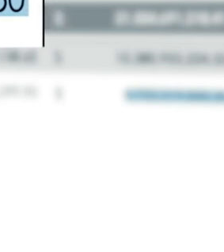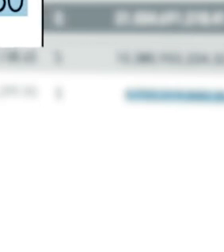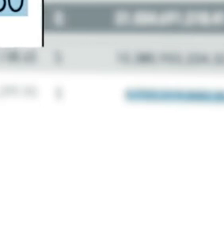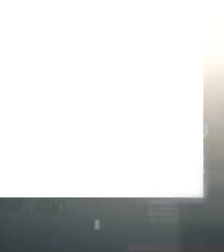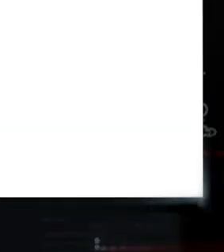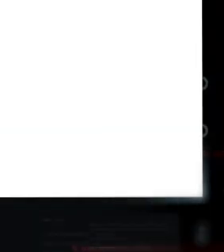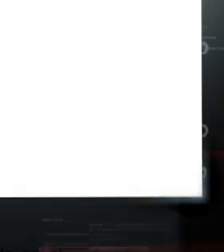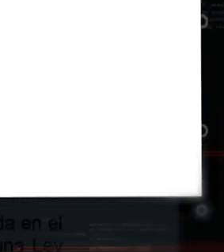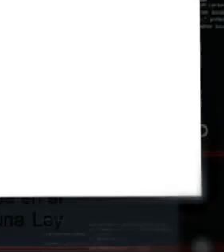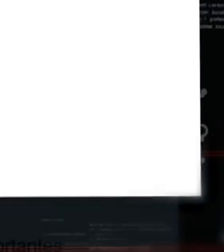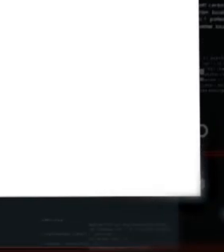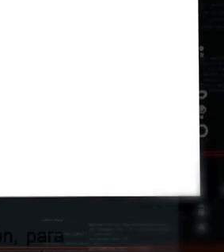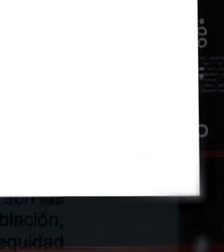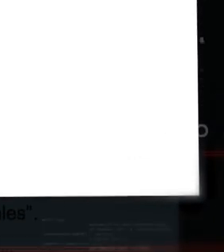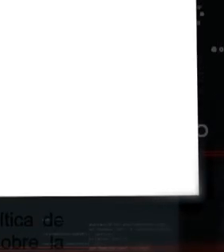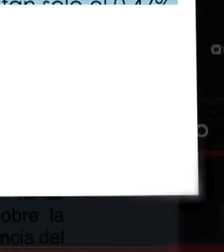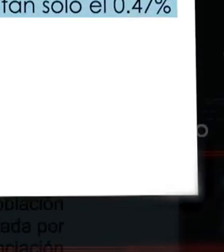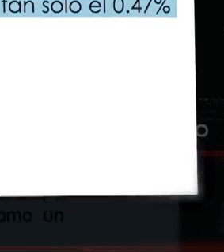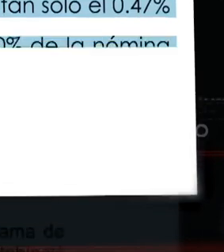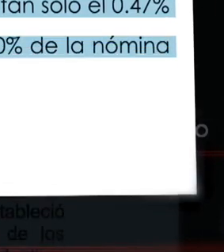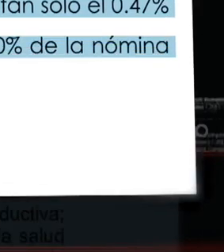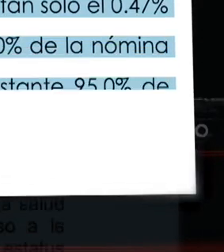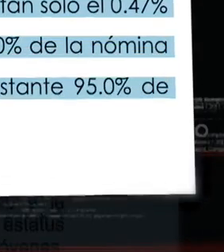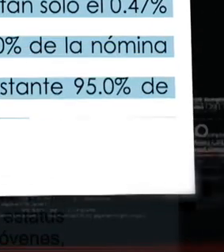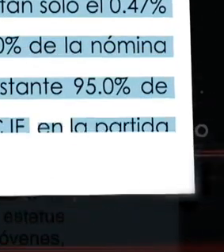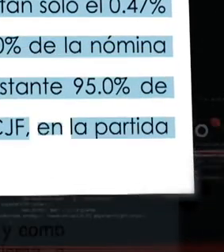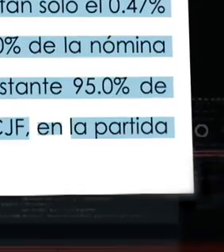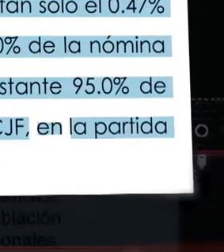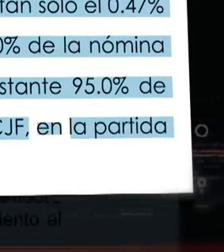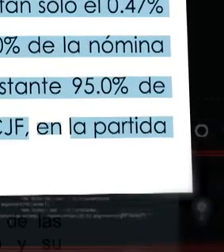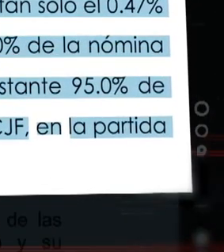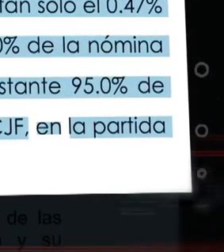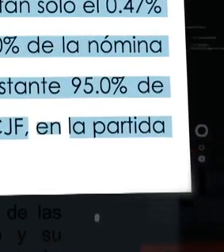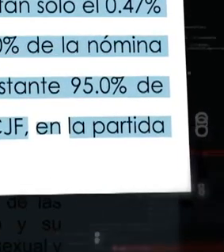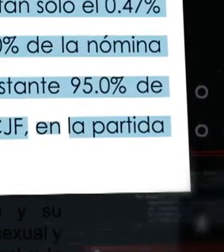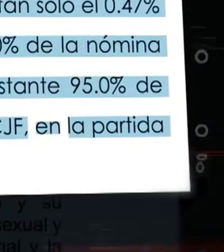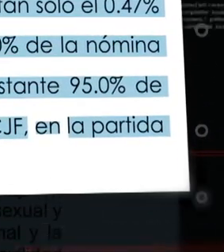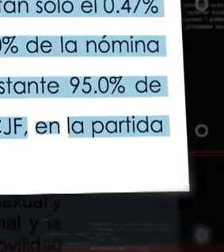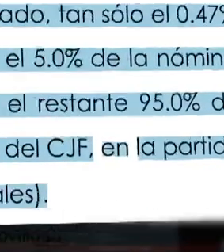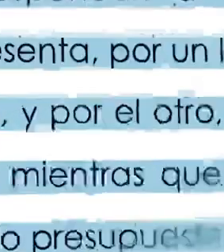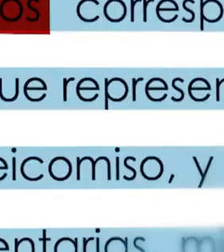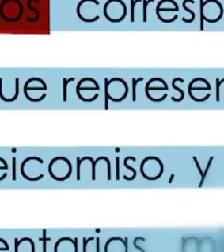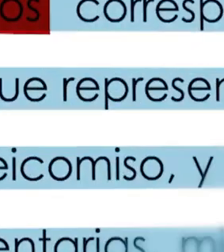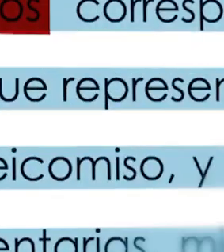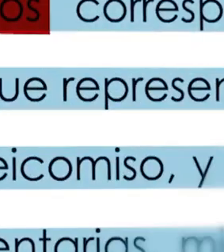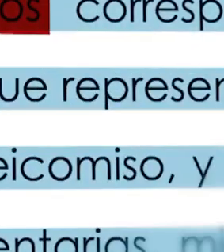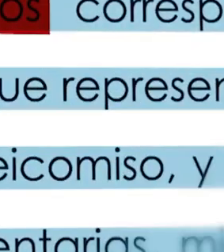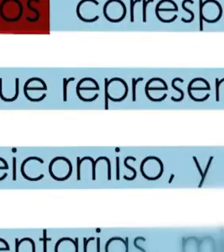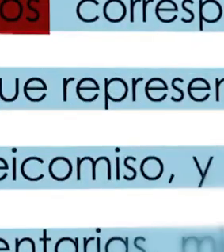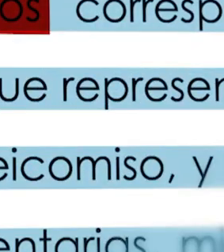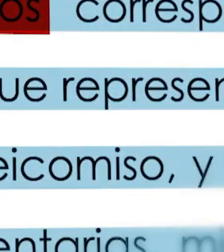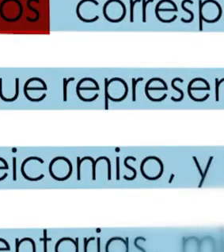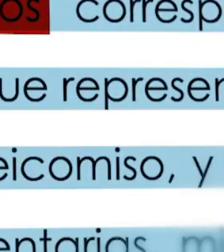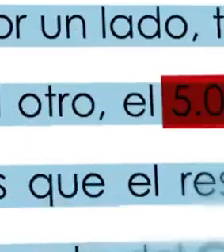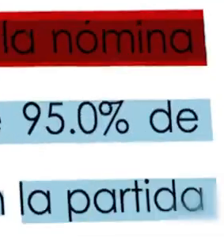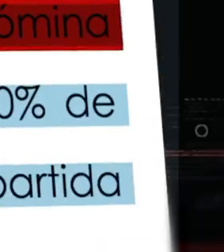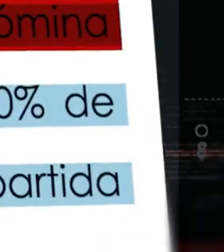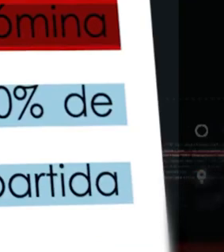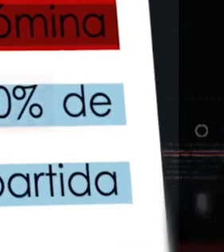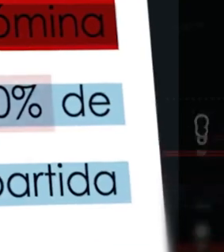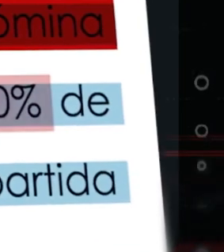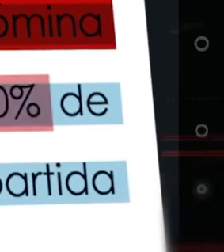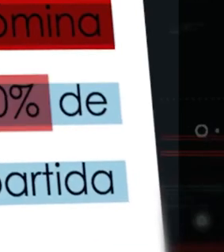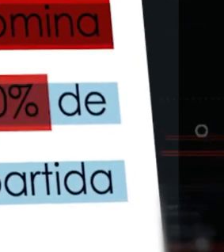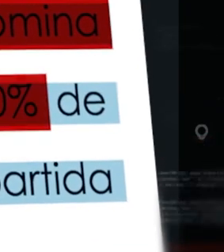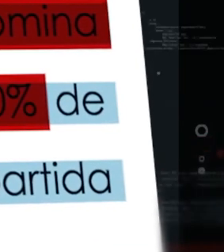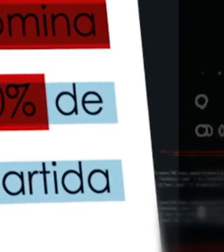4.722.319.850 pesos. Sin embargo, en 2018 solo se destinaron 15.6 millones para el pago del 5% de